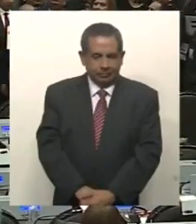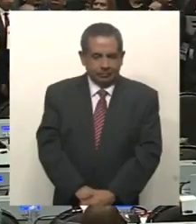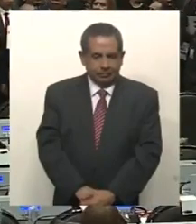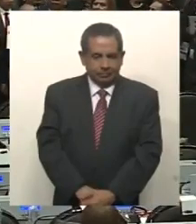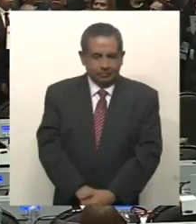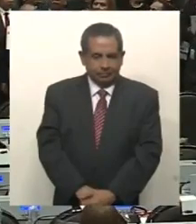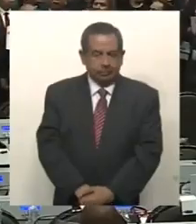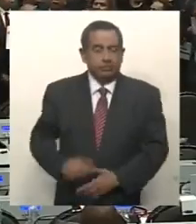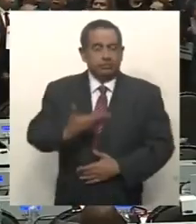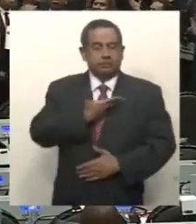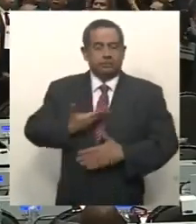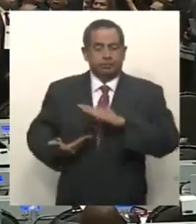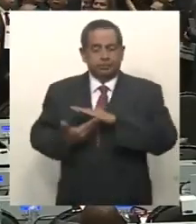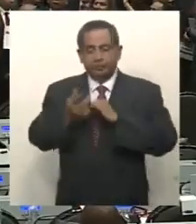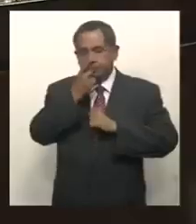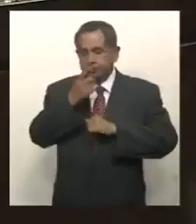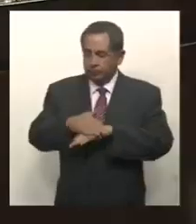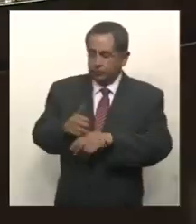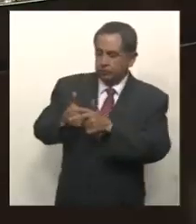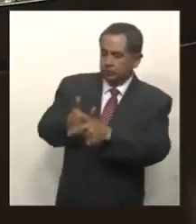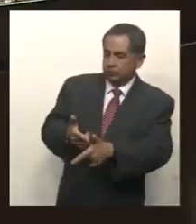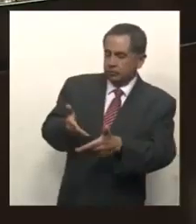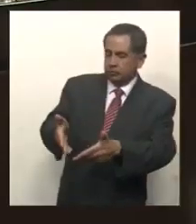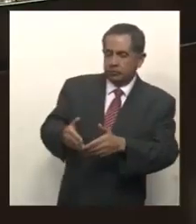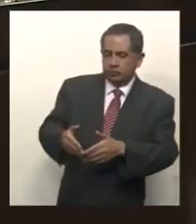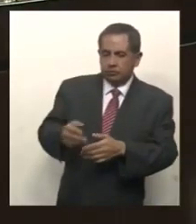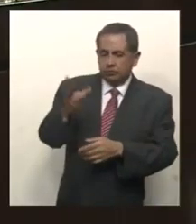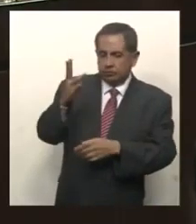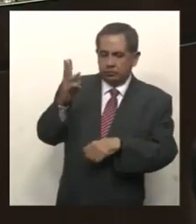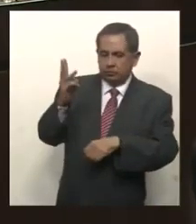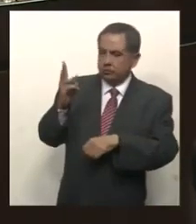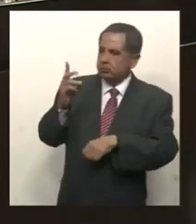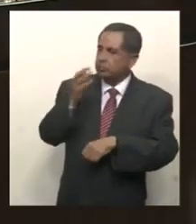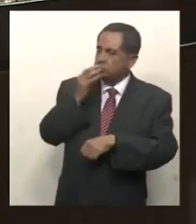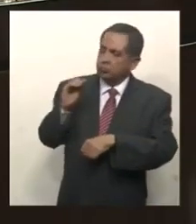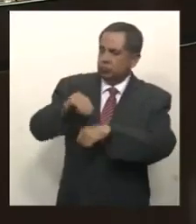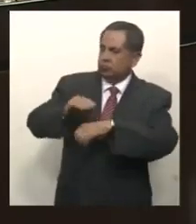Por favor, continúe el orador. Le han quitado 3 minutos.